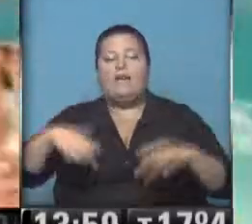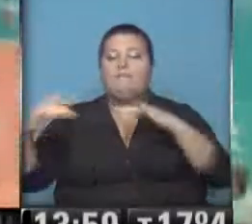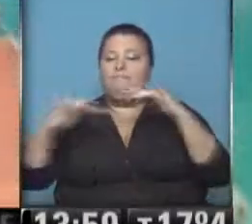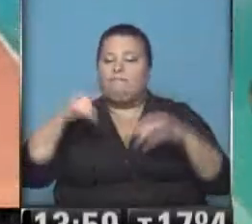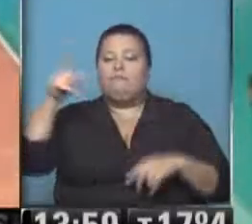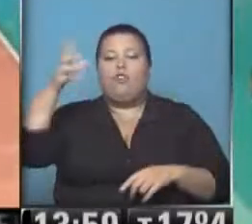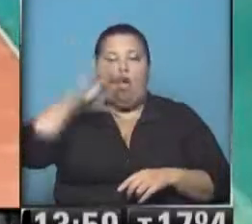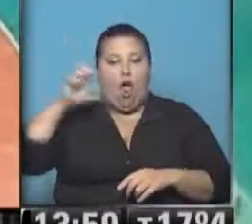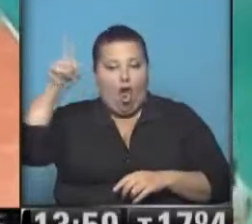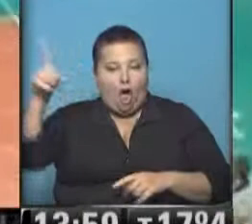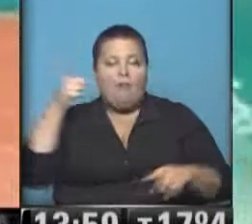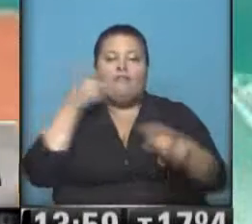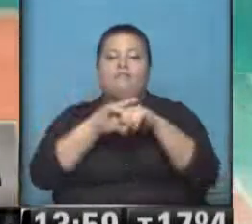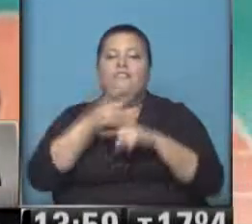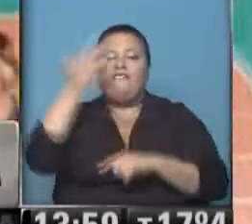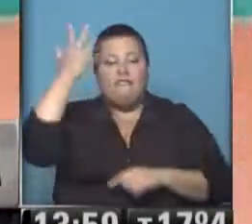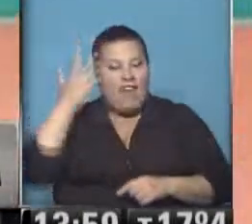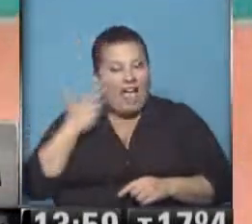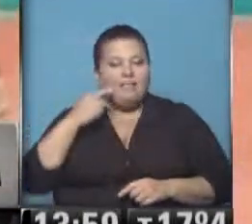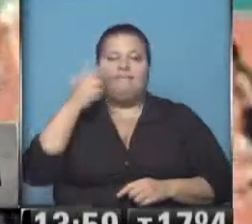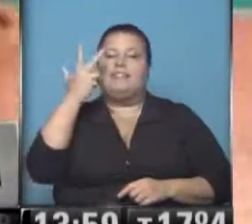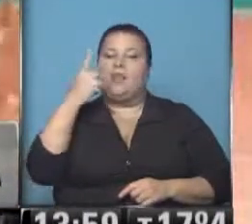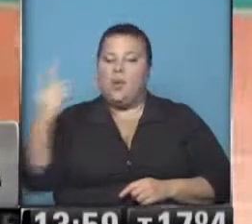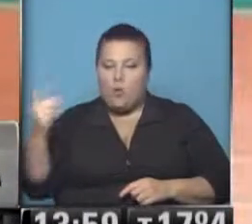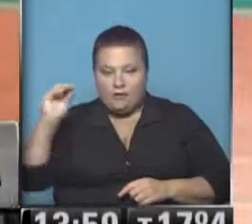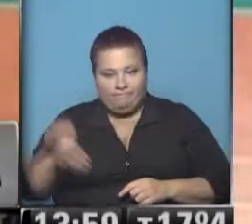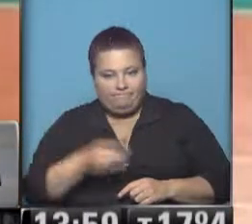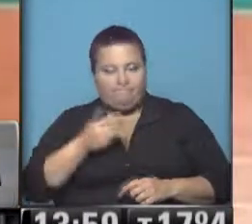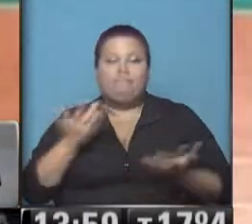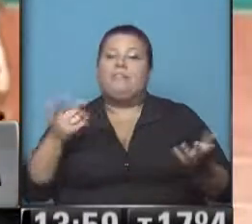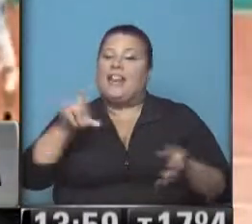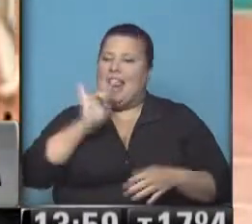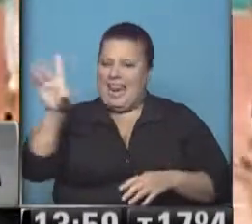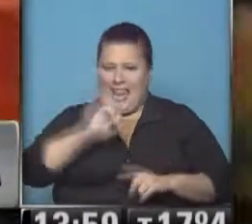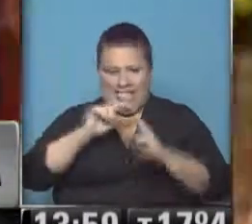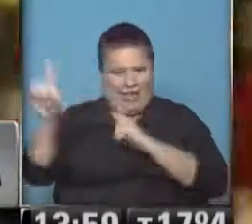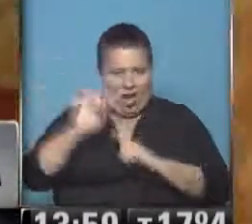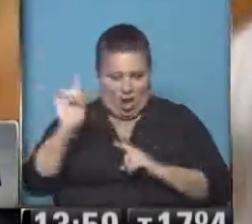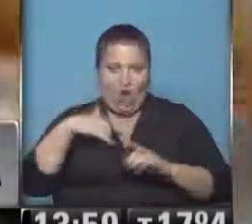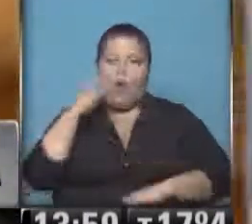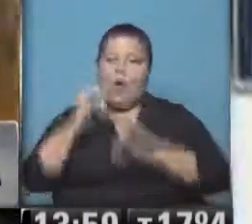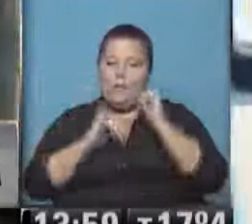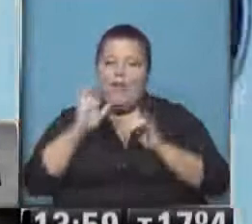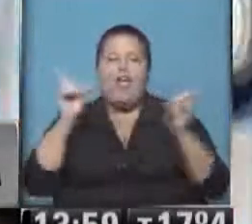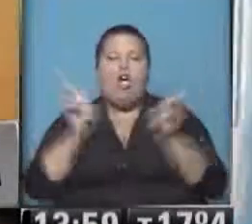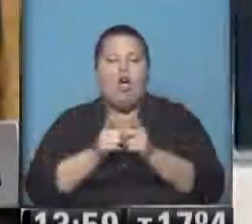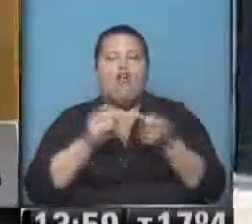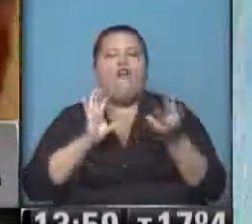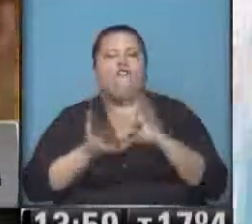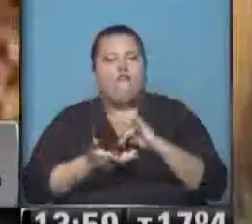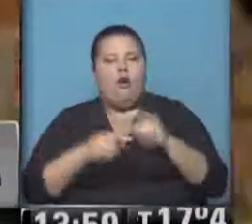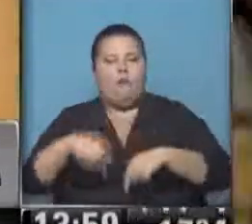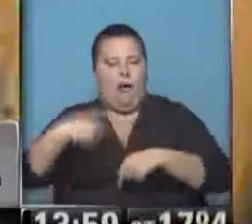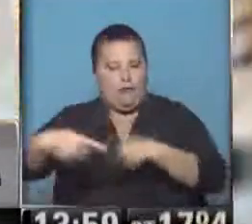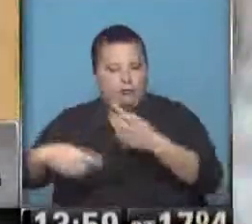en Colombia frente a Francia. Perdió 3-1, pero esto no es eliminación directa. Vamos a explicar brevemente cómo